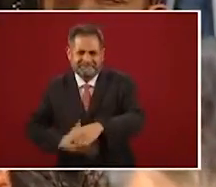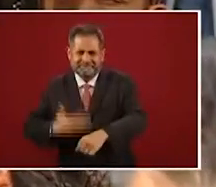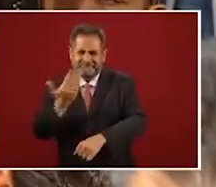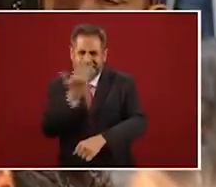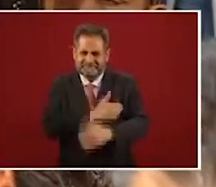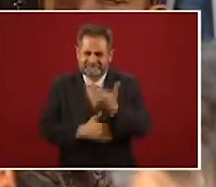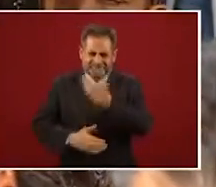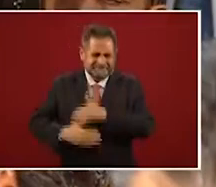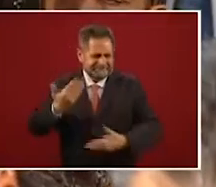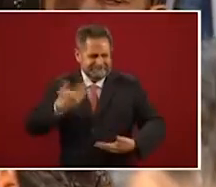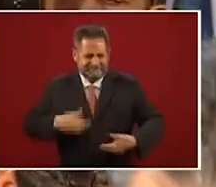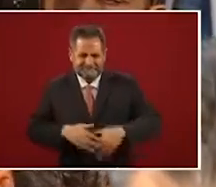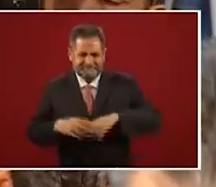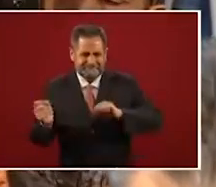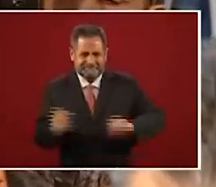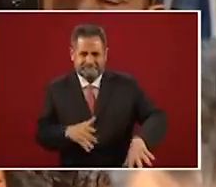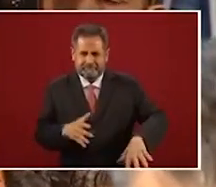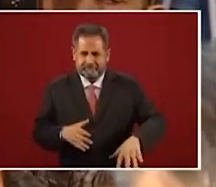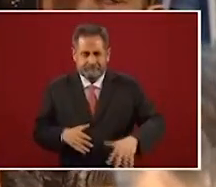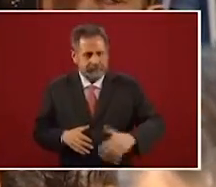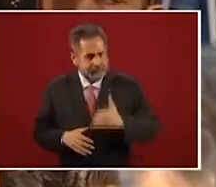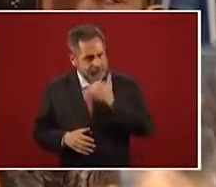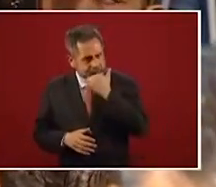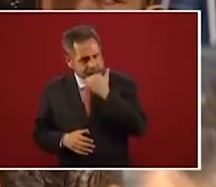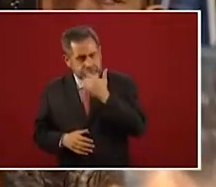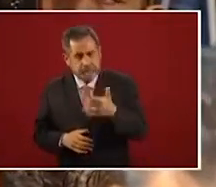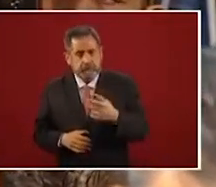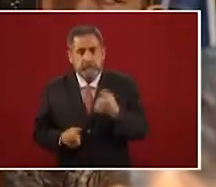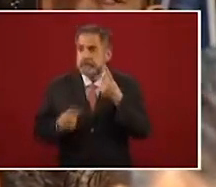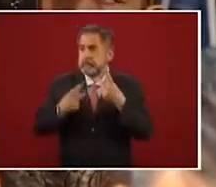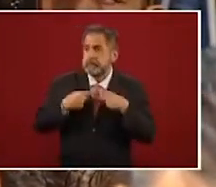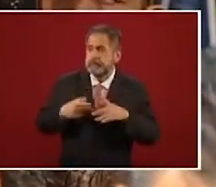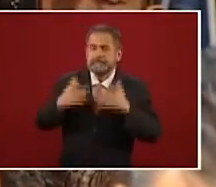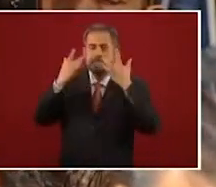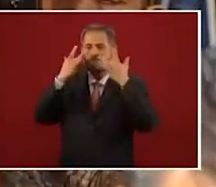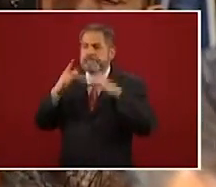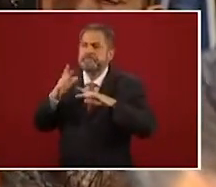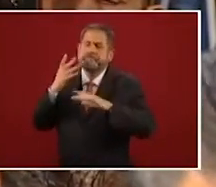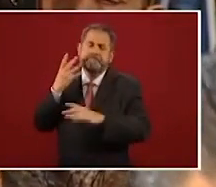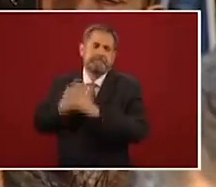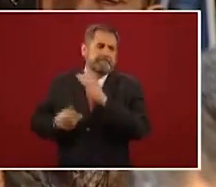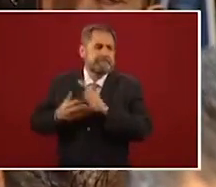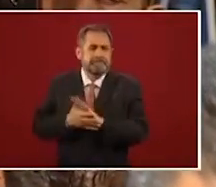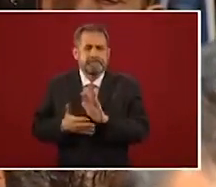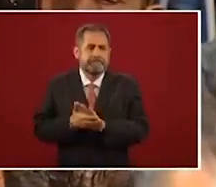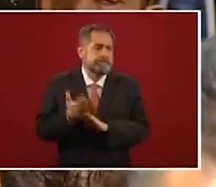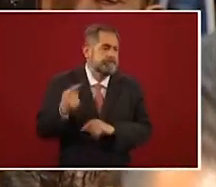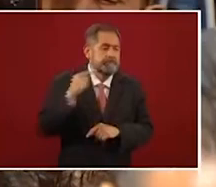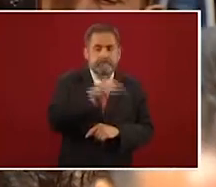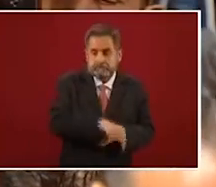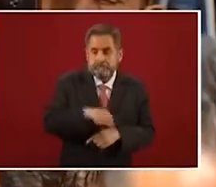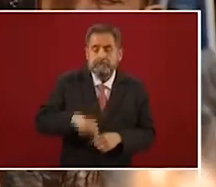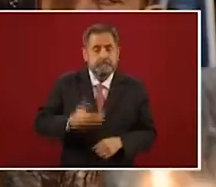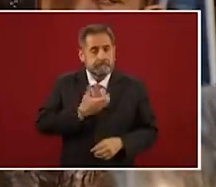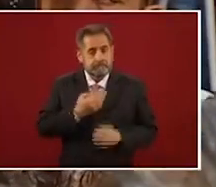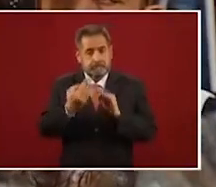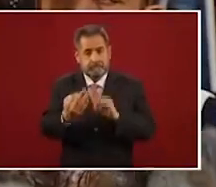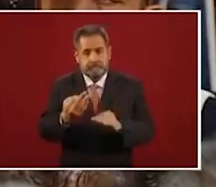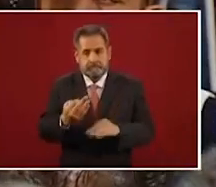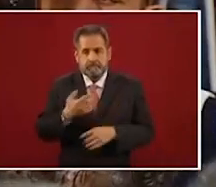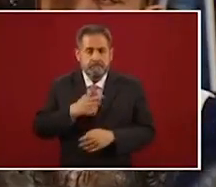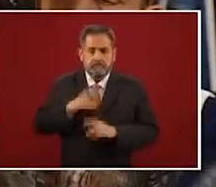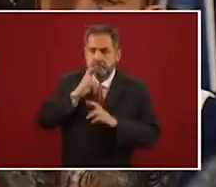de la población que incluso pues han sido desplazados de su lugar de origen y que se han manifestado frente a Palacio Nacional sin